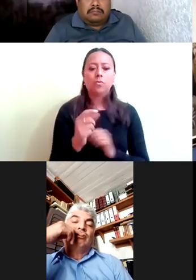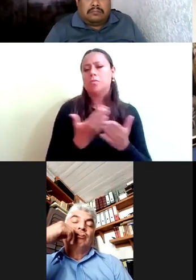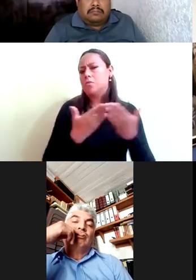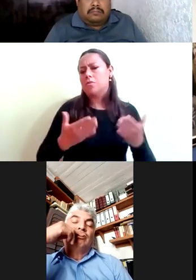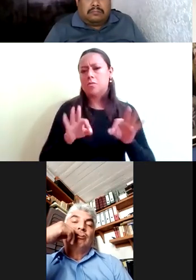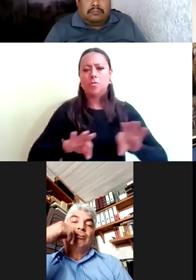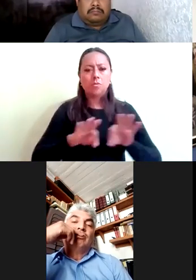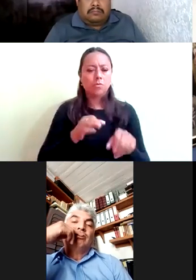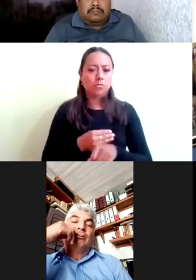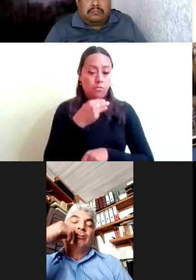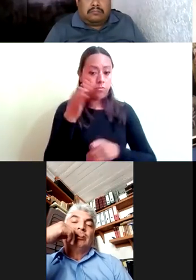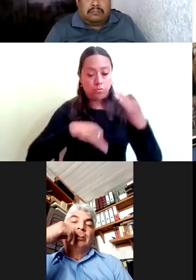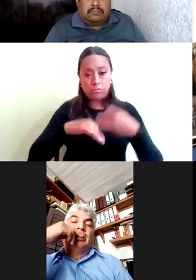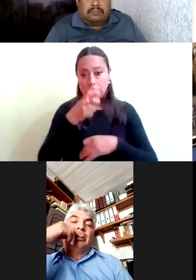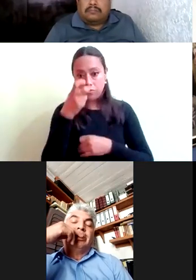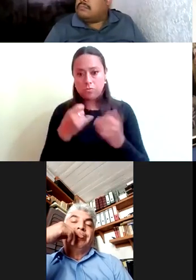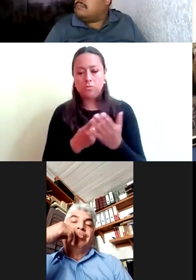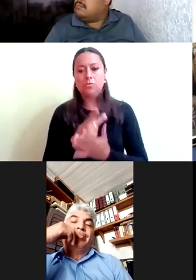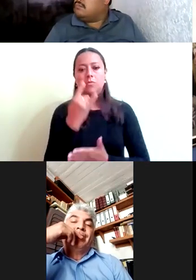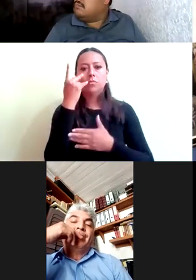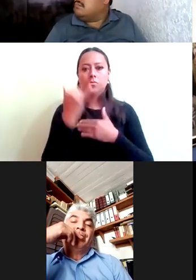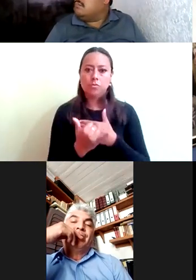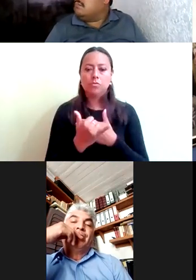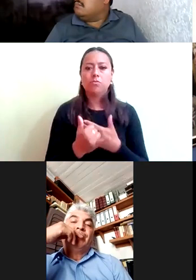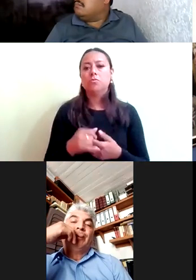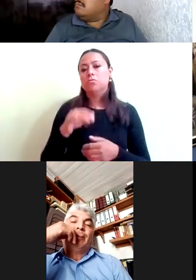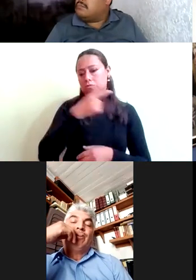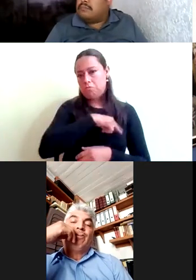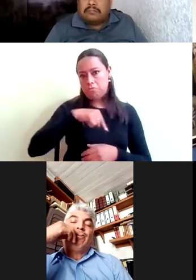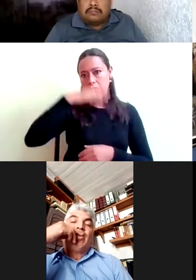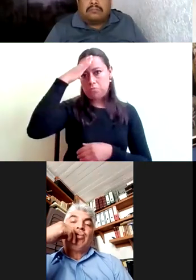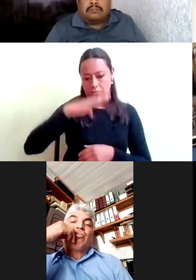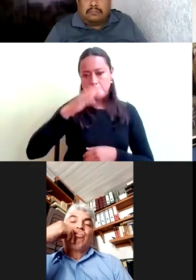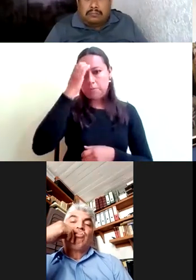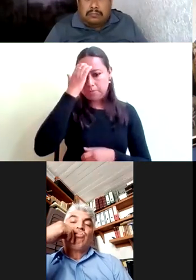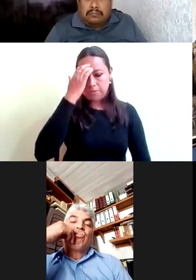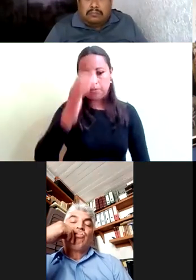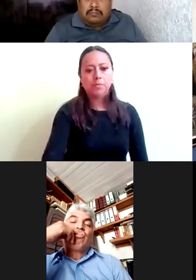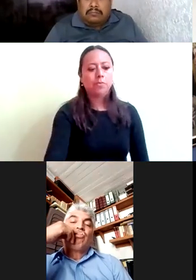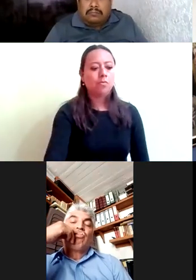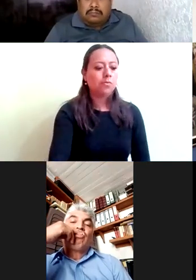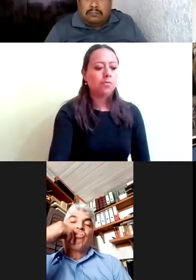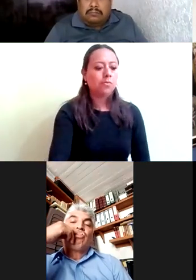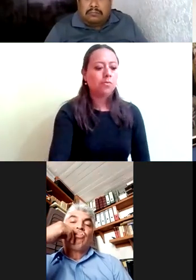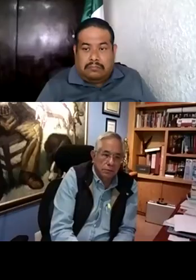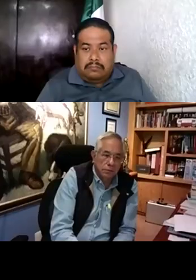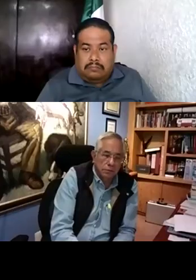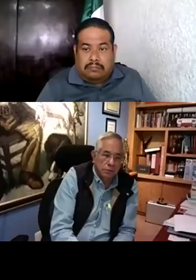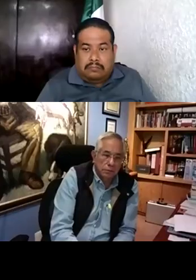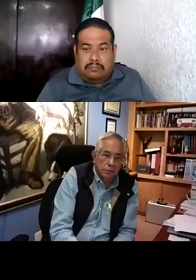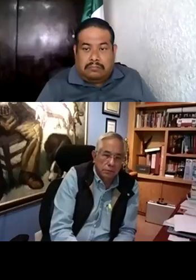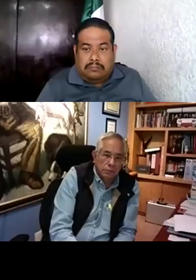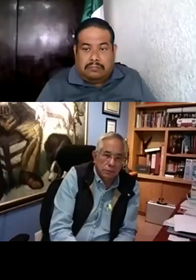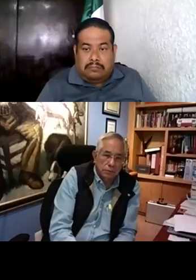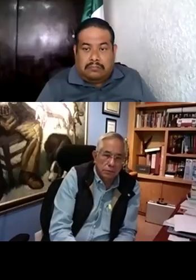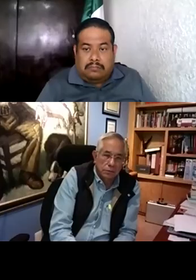estos proyectos innovadores nos los den a conocer para saber qué tipo de proyectos innovadores esta